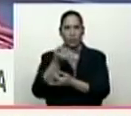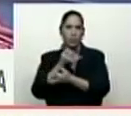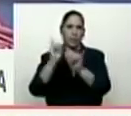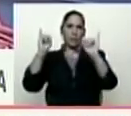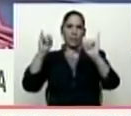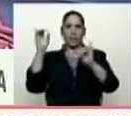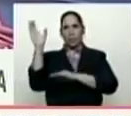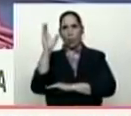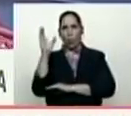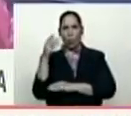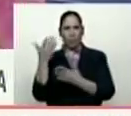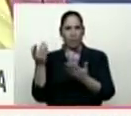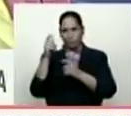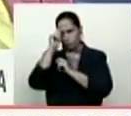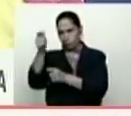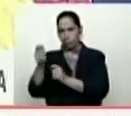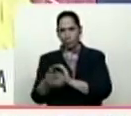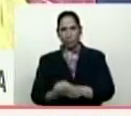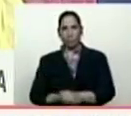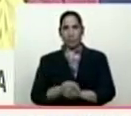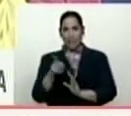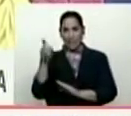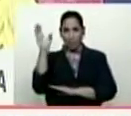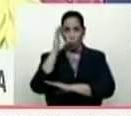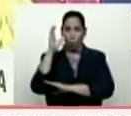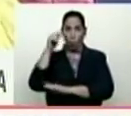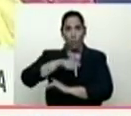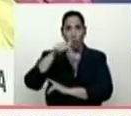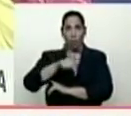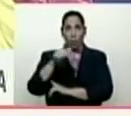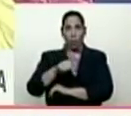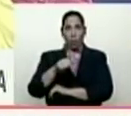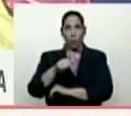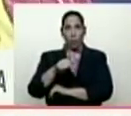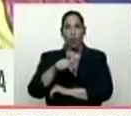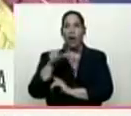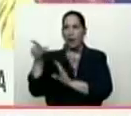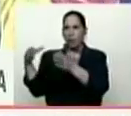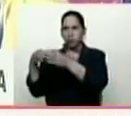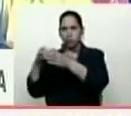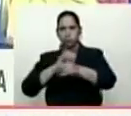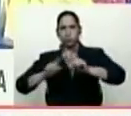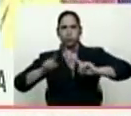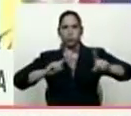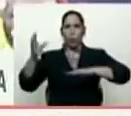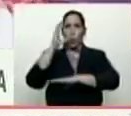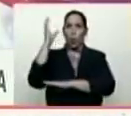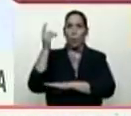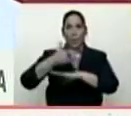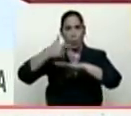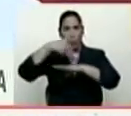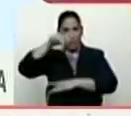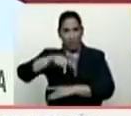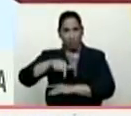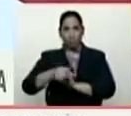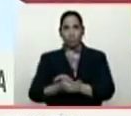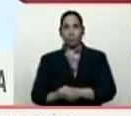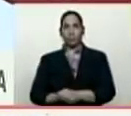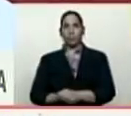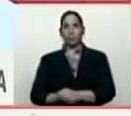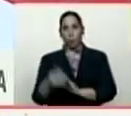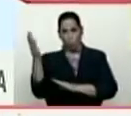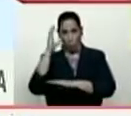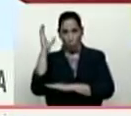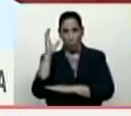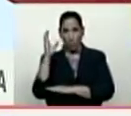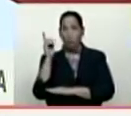Colombia. Esa Colombia que hoy, esa dirigencia colombiana, quienes gobiernan Colombia,